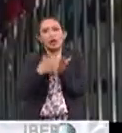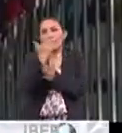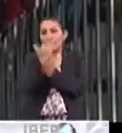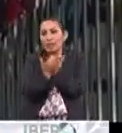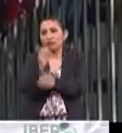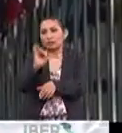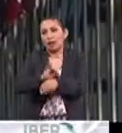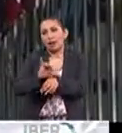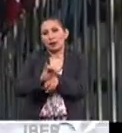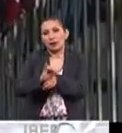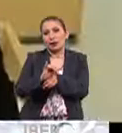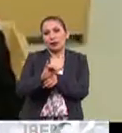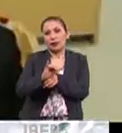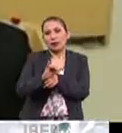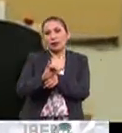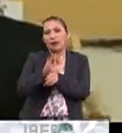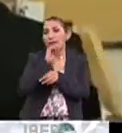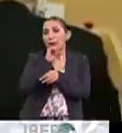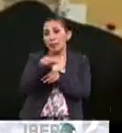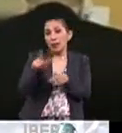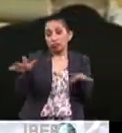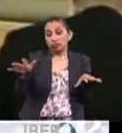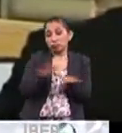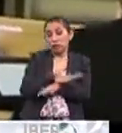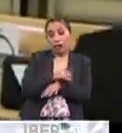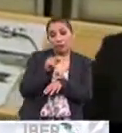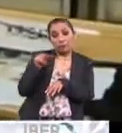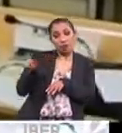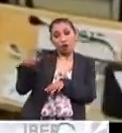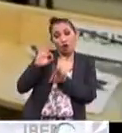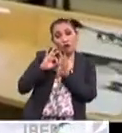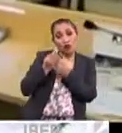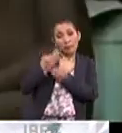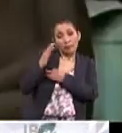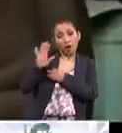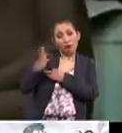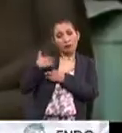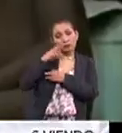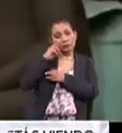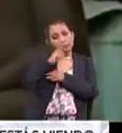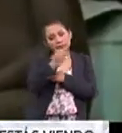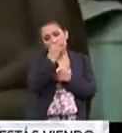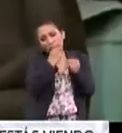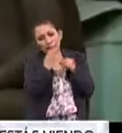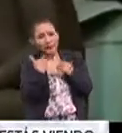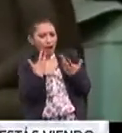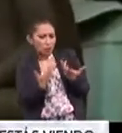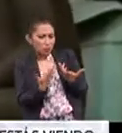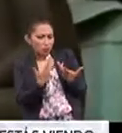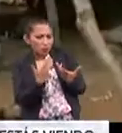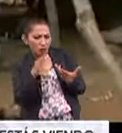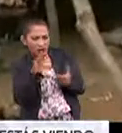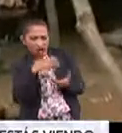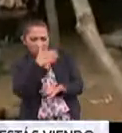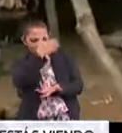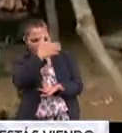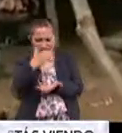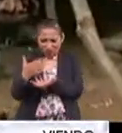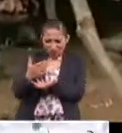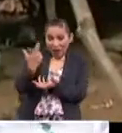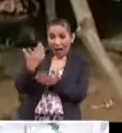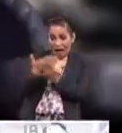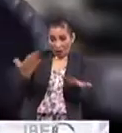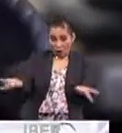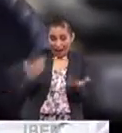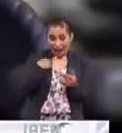en sal, y también un cambio en la forma como percibimos los alimentos procesados, porque hoy día un